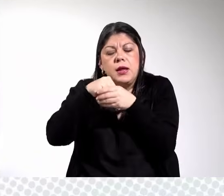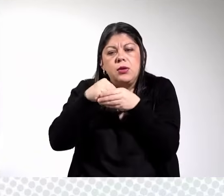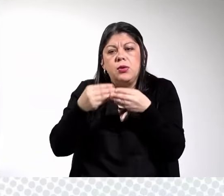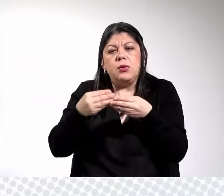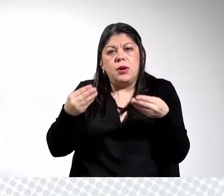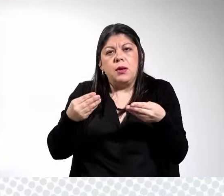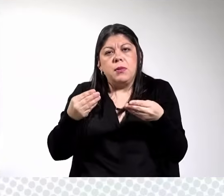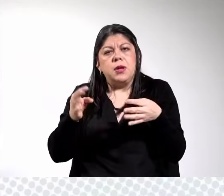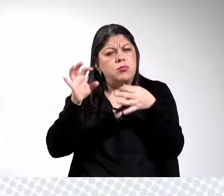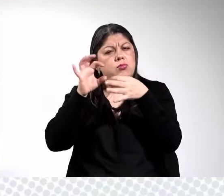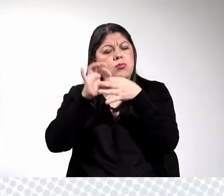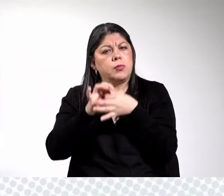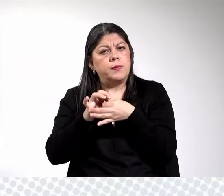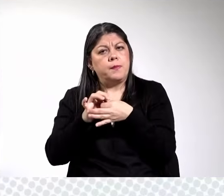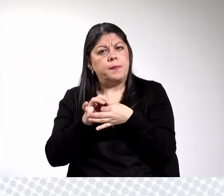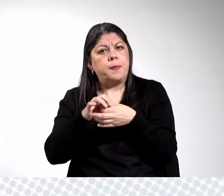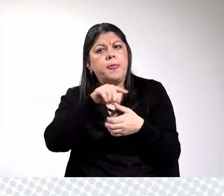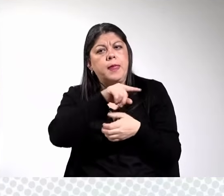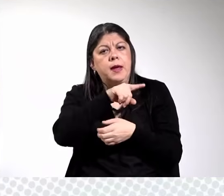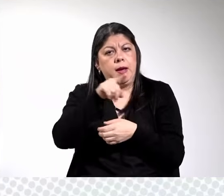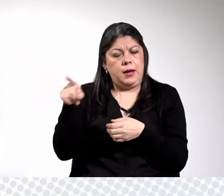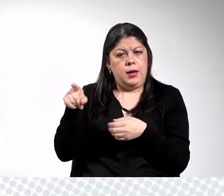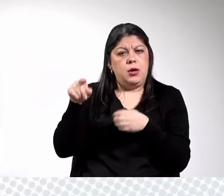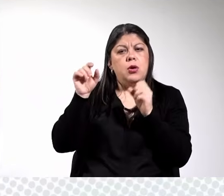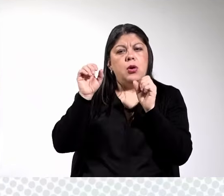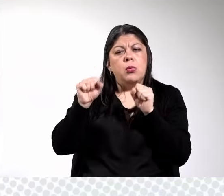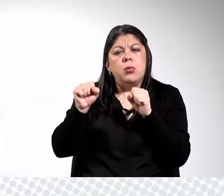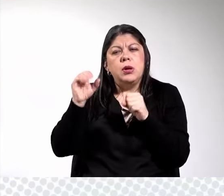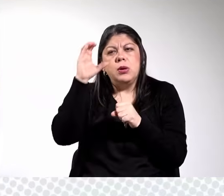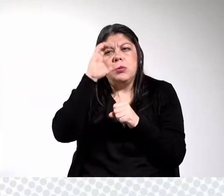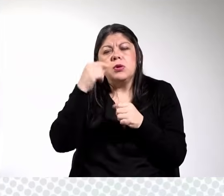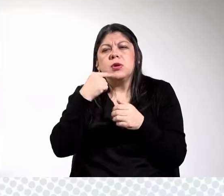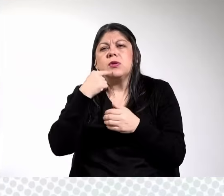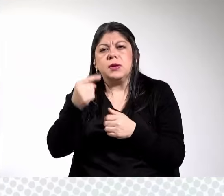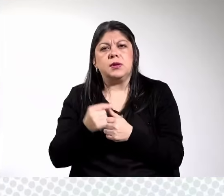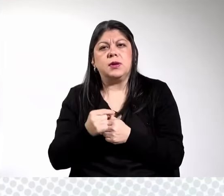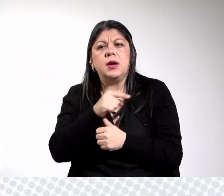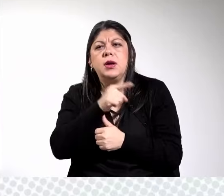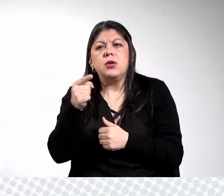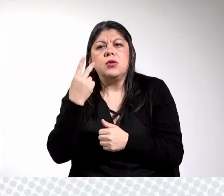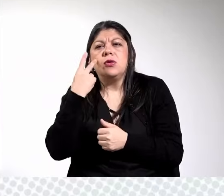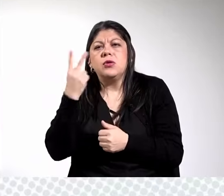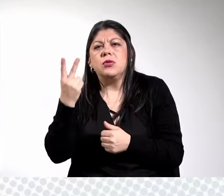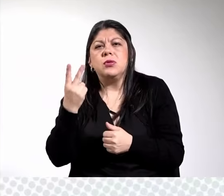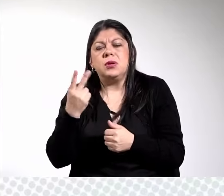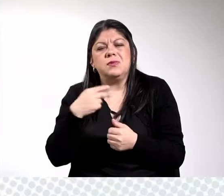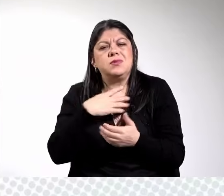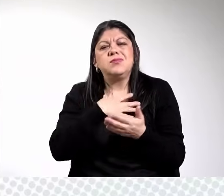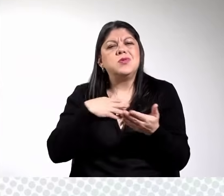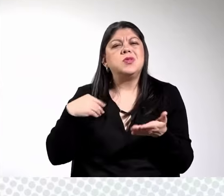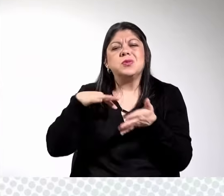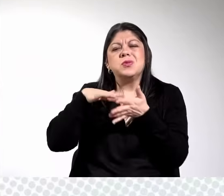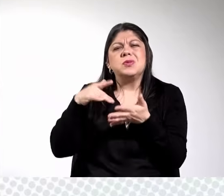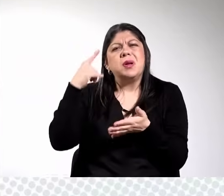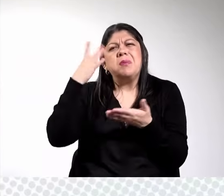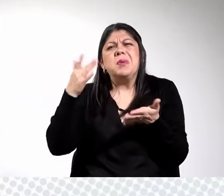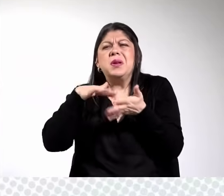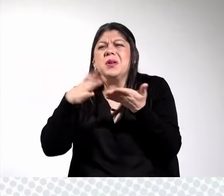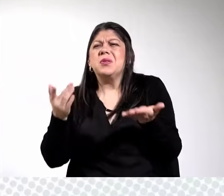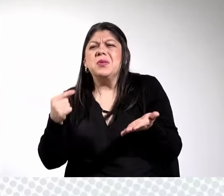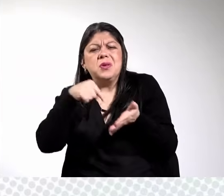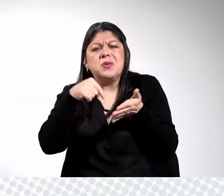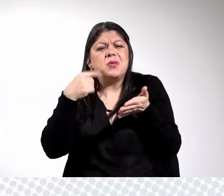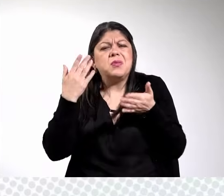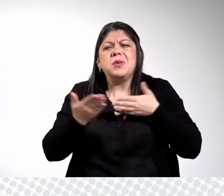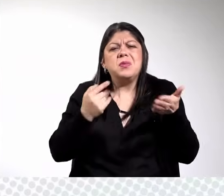de complementarias que ellos le vean eso que usted dijo. Ellos no le ven ya la gracia ir a estudiar. ¿Y para qué estudio yo eso? ¿Y esto para qué